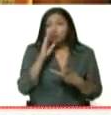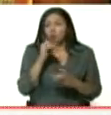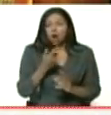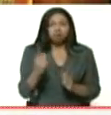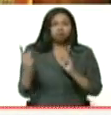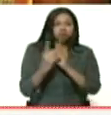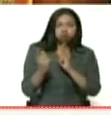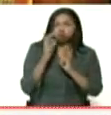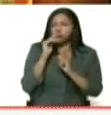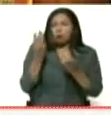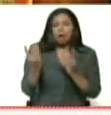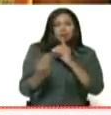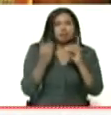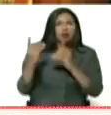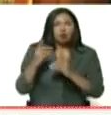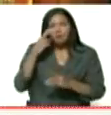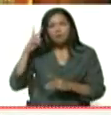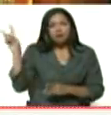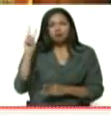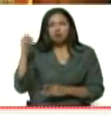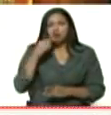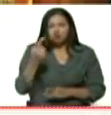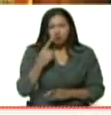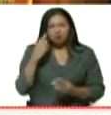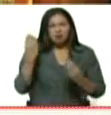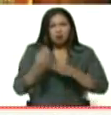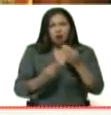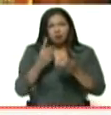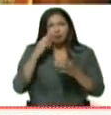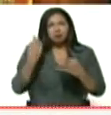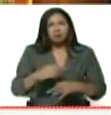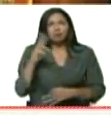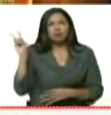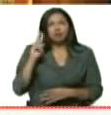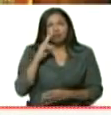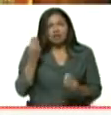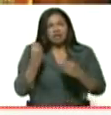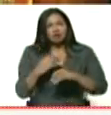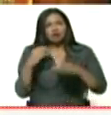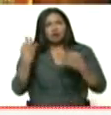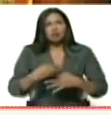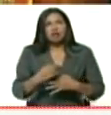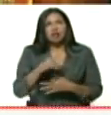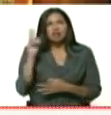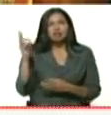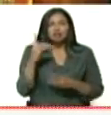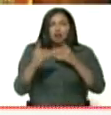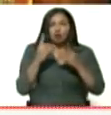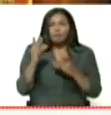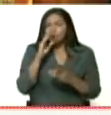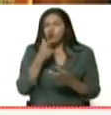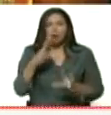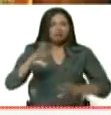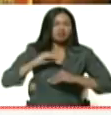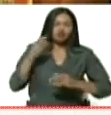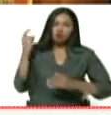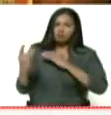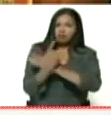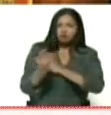caras. Por Venezuela lo digo y lo hago por Venezuela. Creo en el diálogo, creo en la paz, pero no acepto